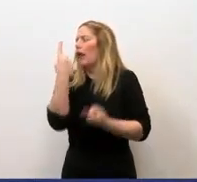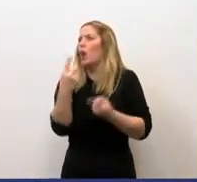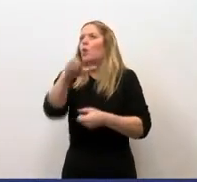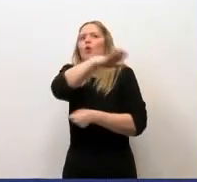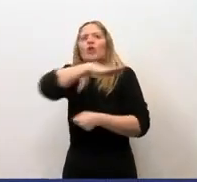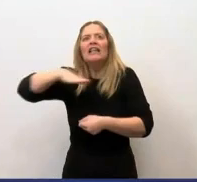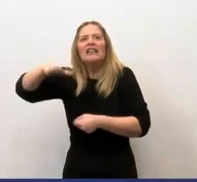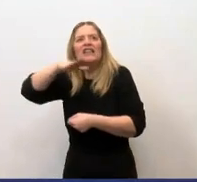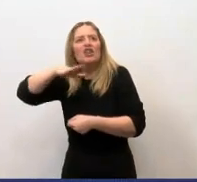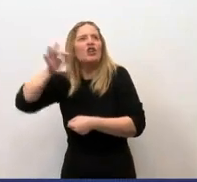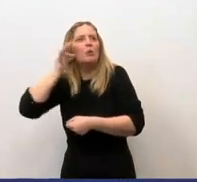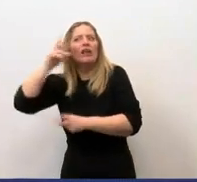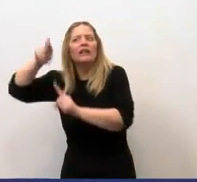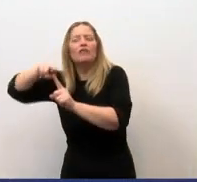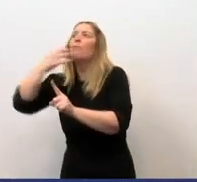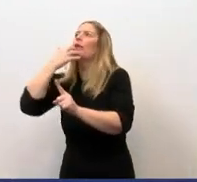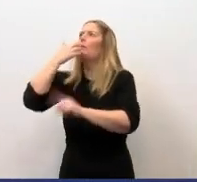sean referentes, por ejemplo, calles?